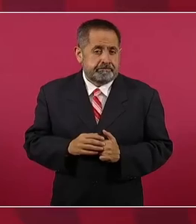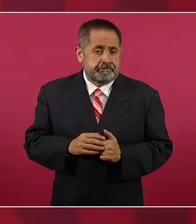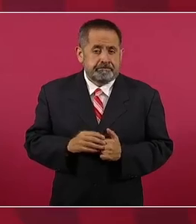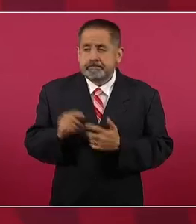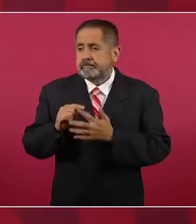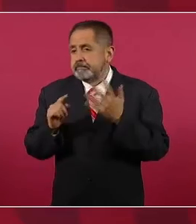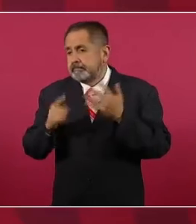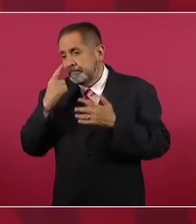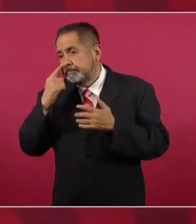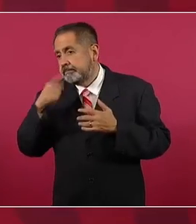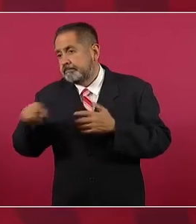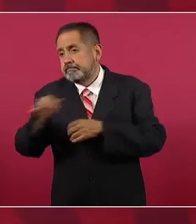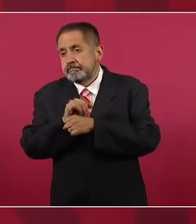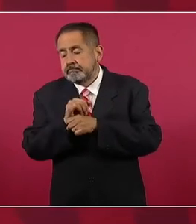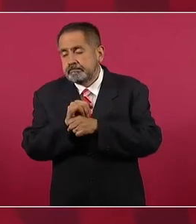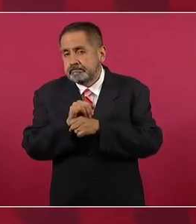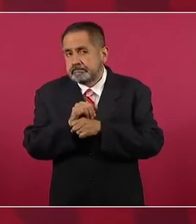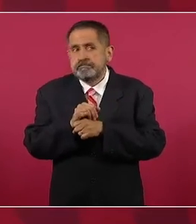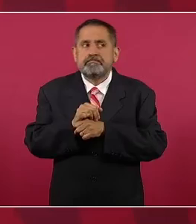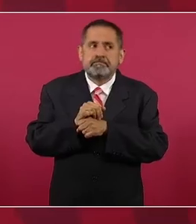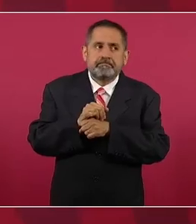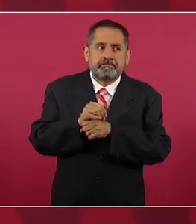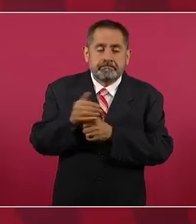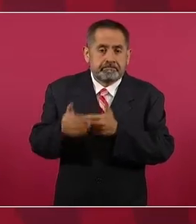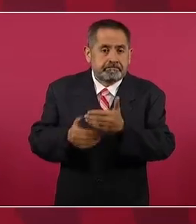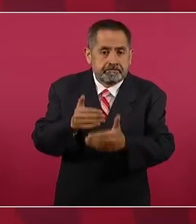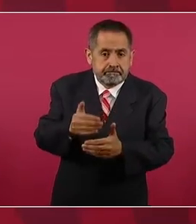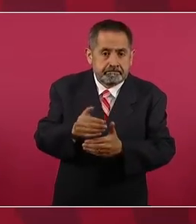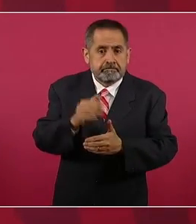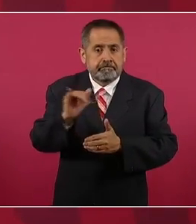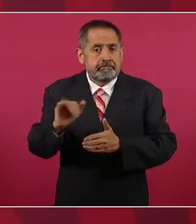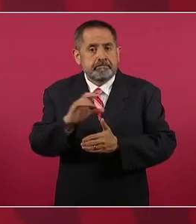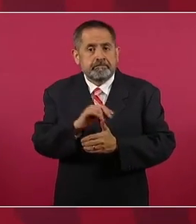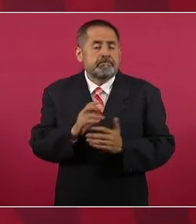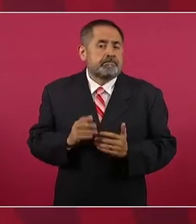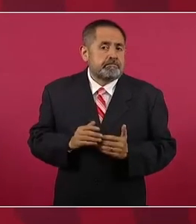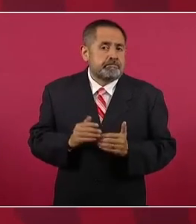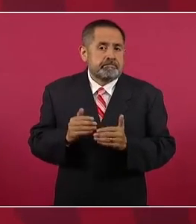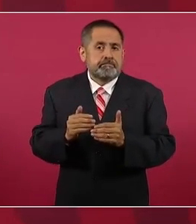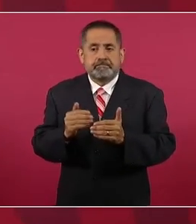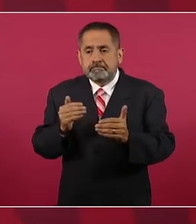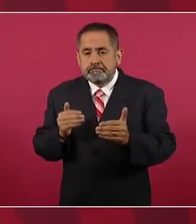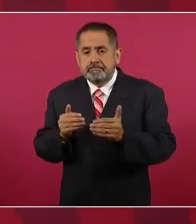se avanza o no se avanza. Hay una serie de parámetros.